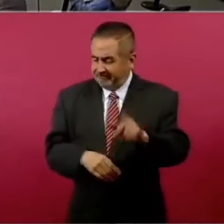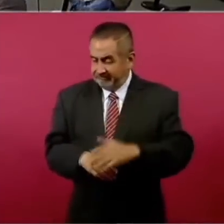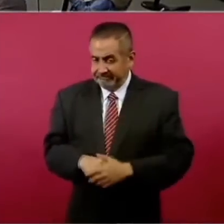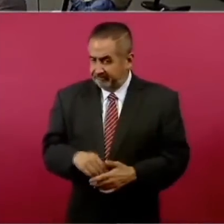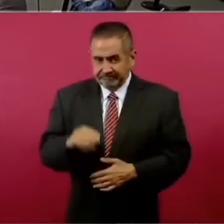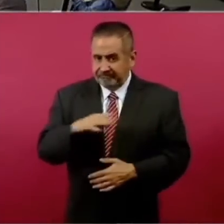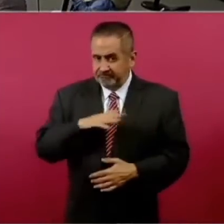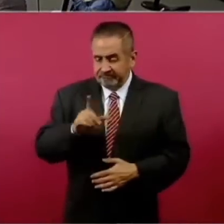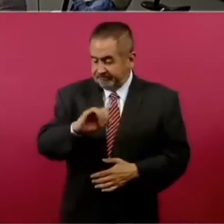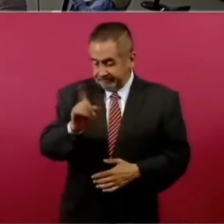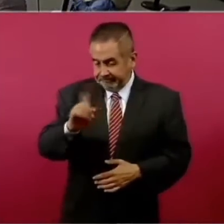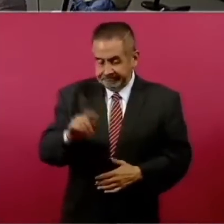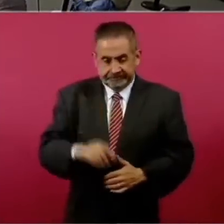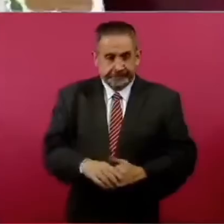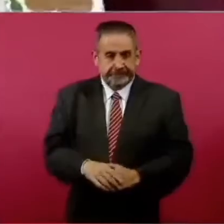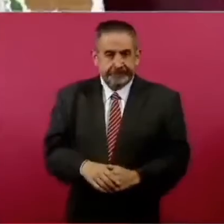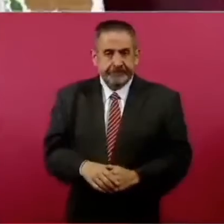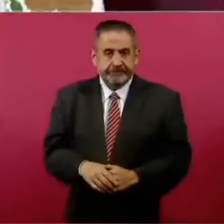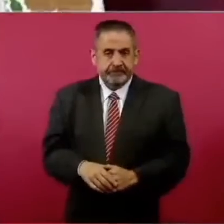No,